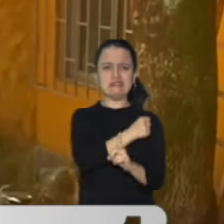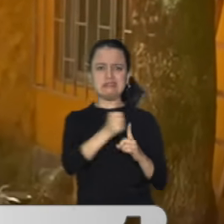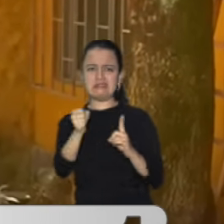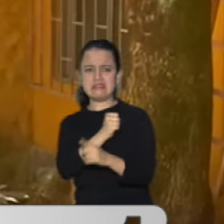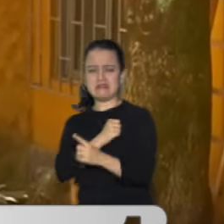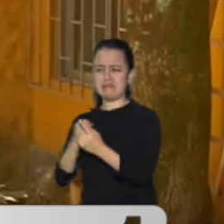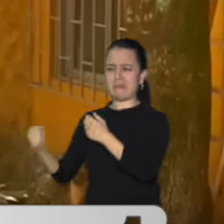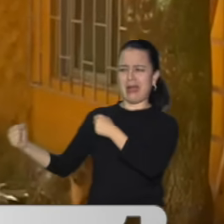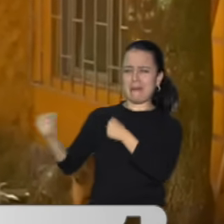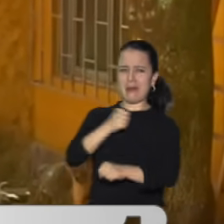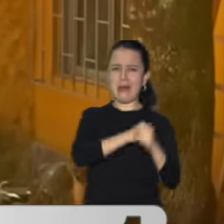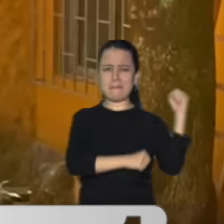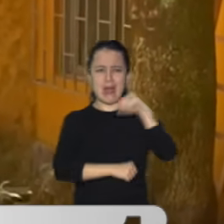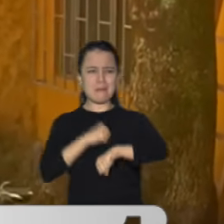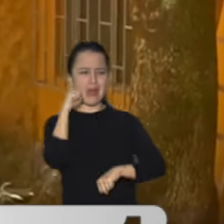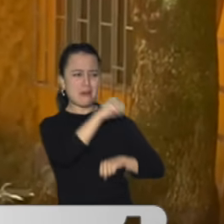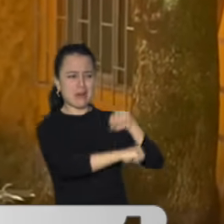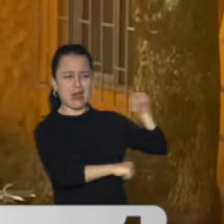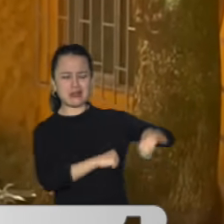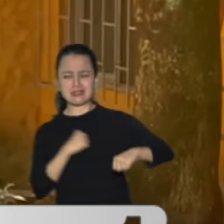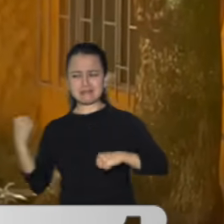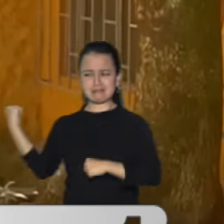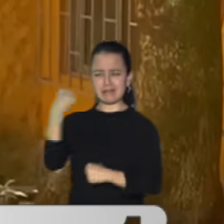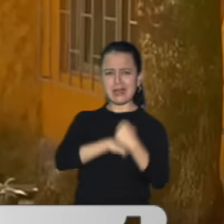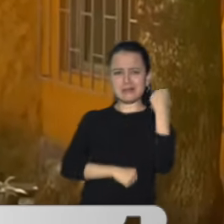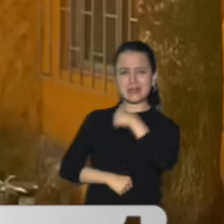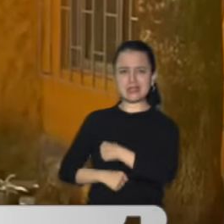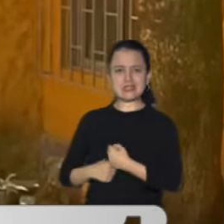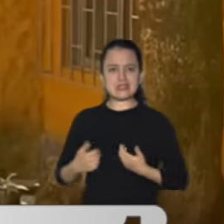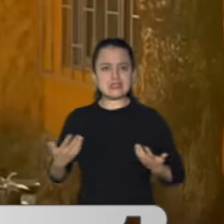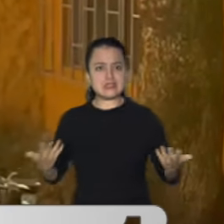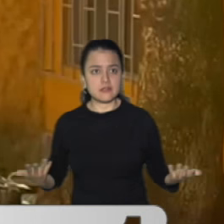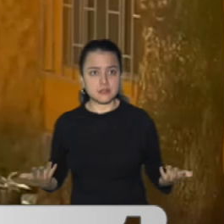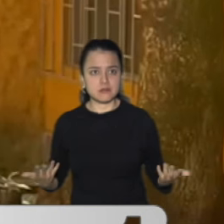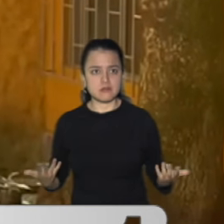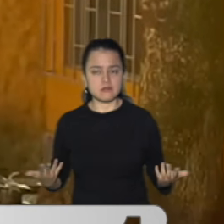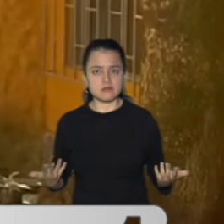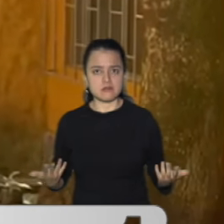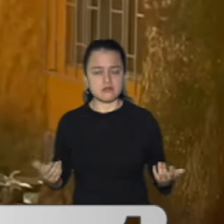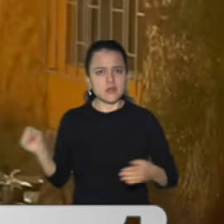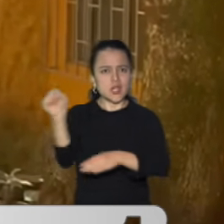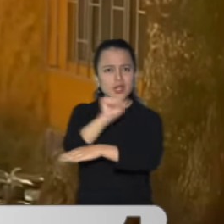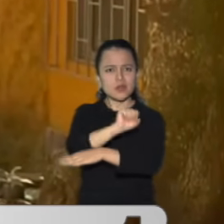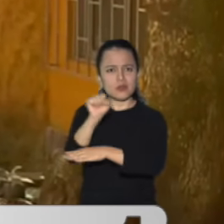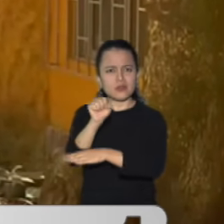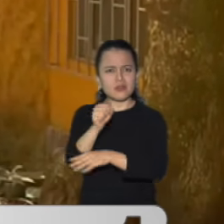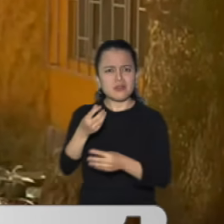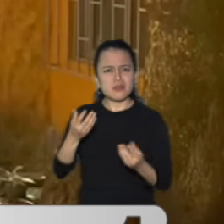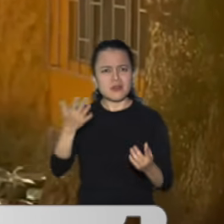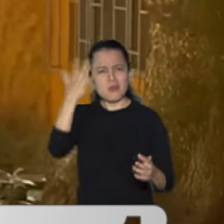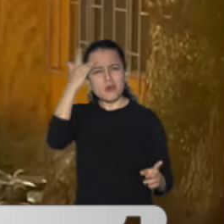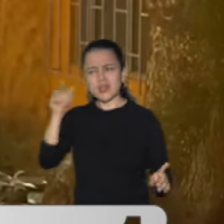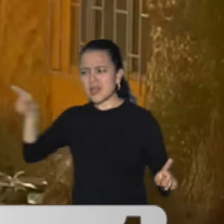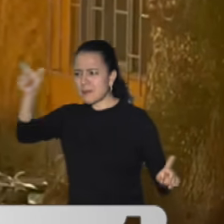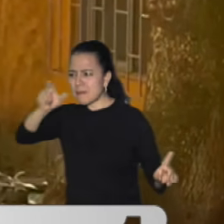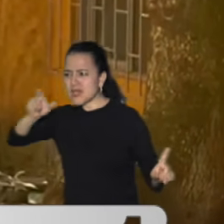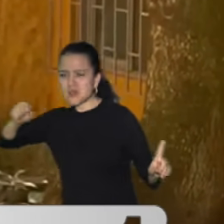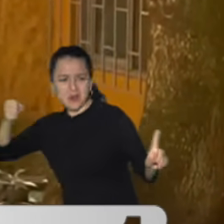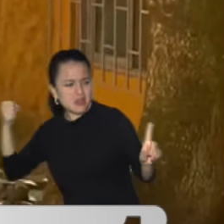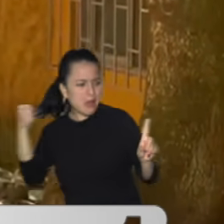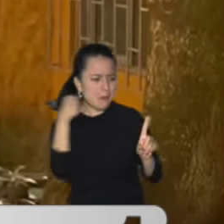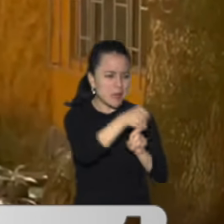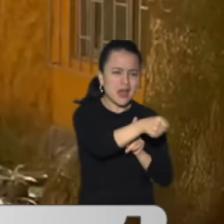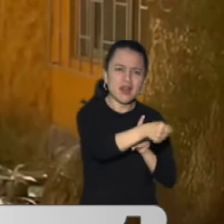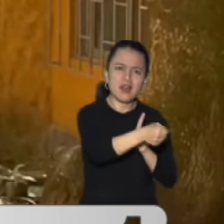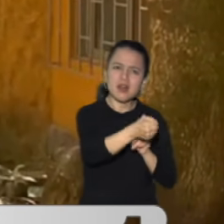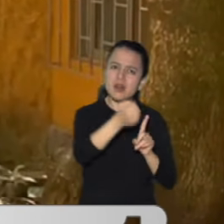múltiples ocasiones al conductor, sin ningún tipo de reparo. Hacemos un llamado a la tolerancia y a que las